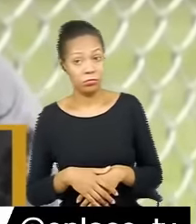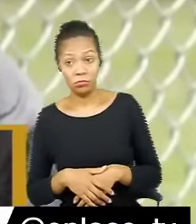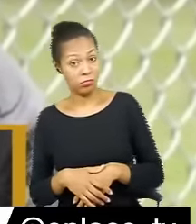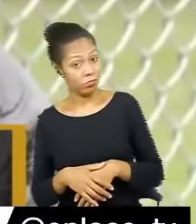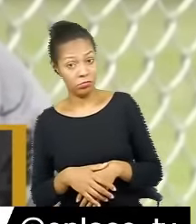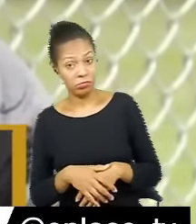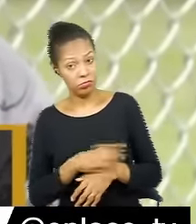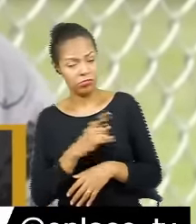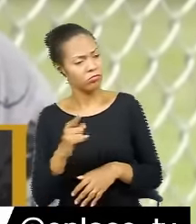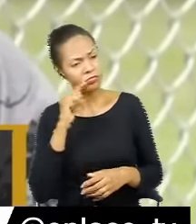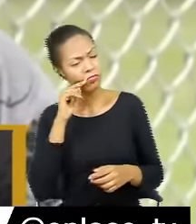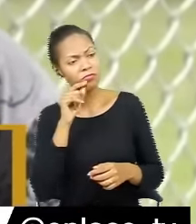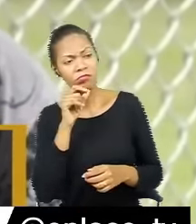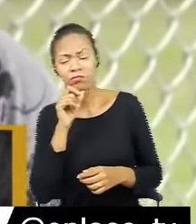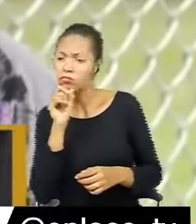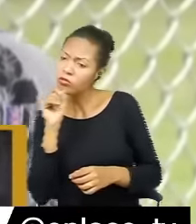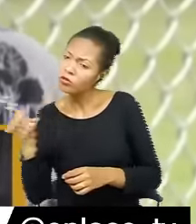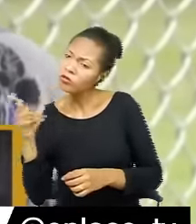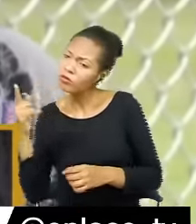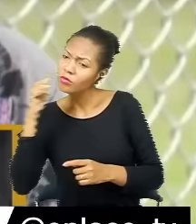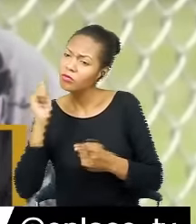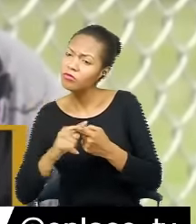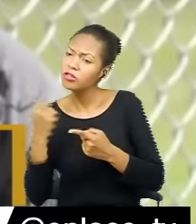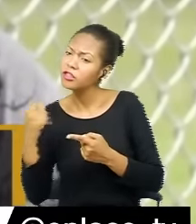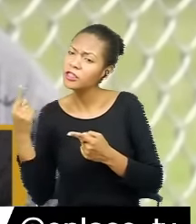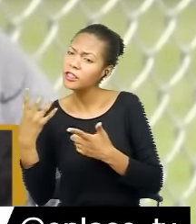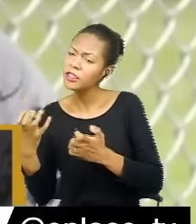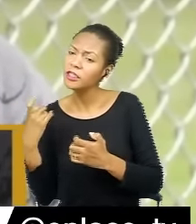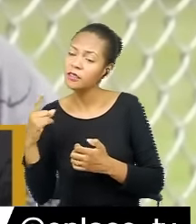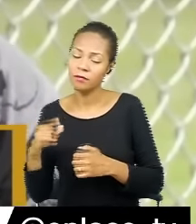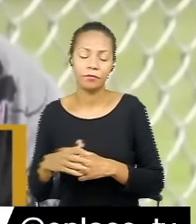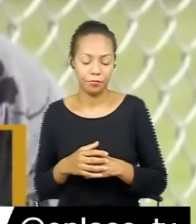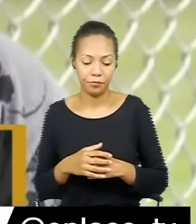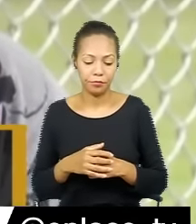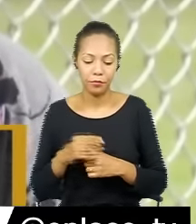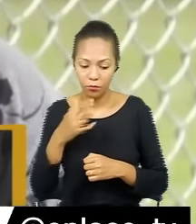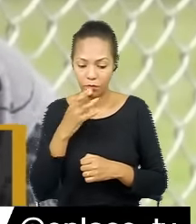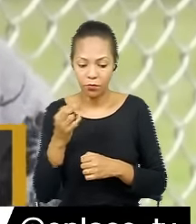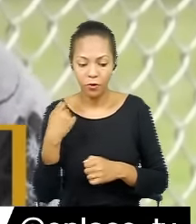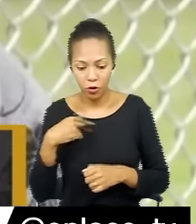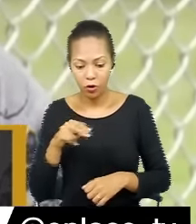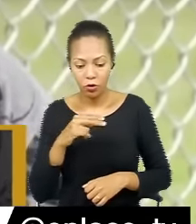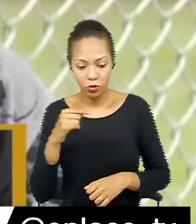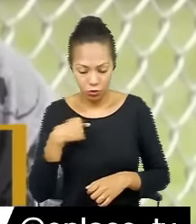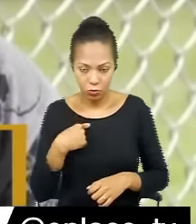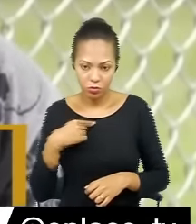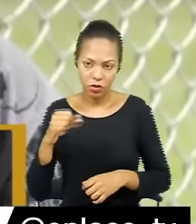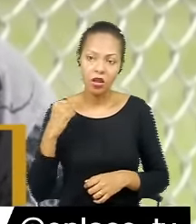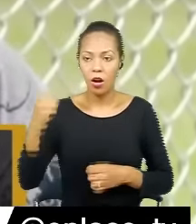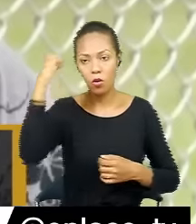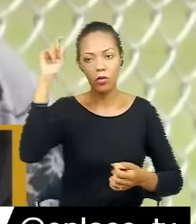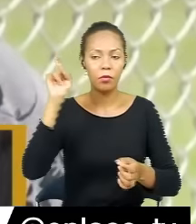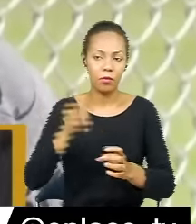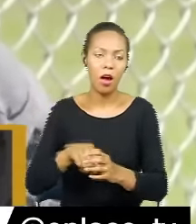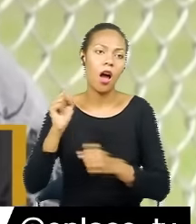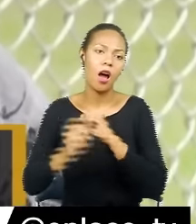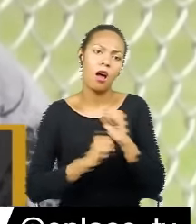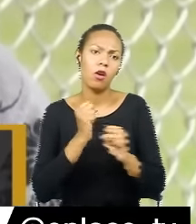con esas autoridades? Pues yo vengo, hago parte de la organización sindical del 2010. He